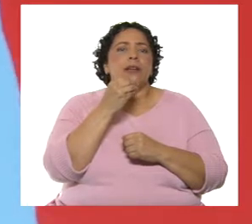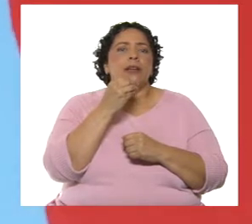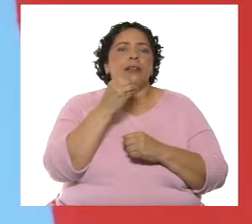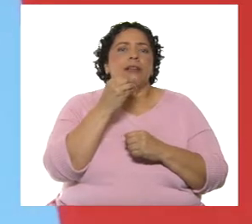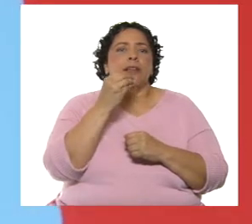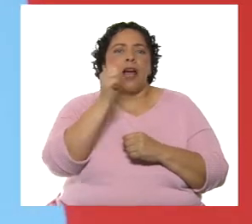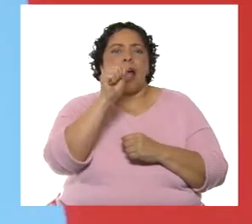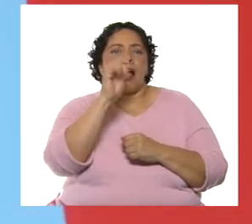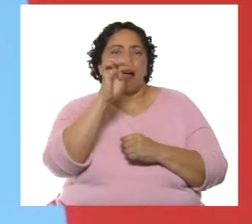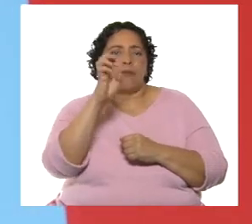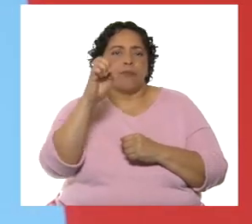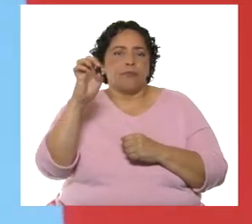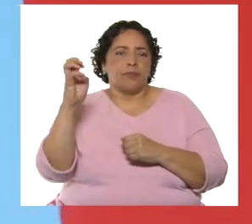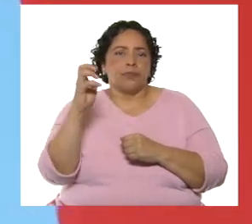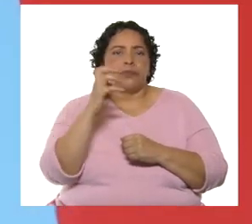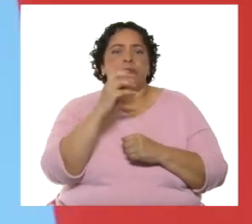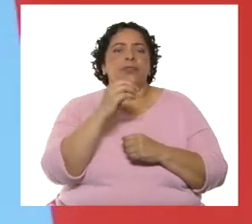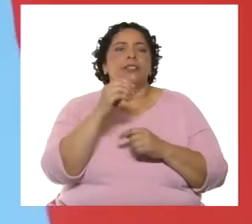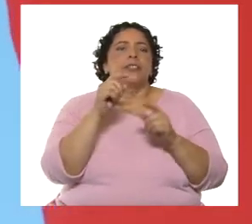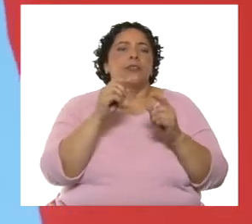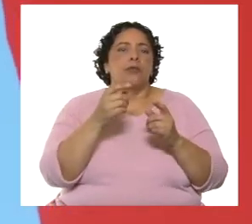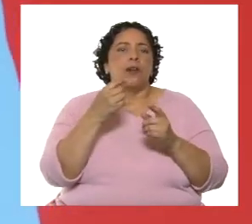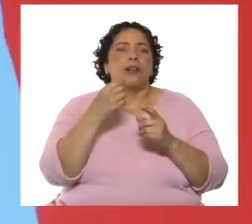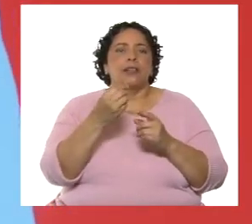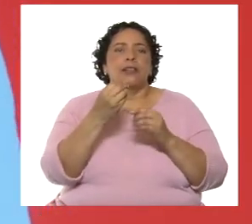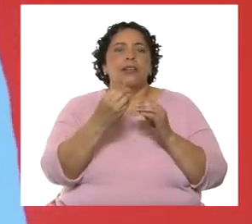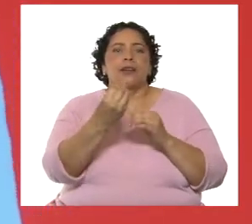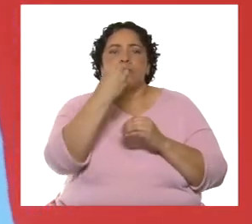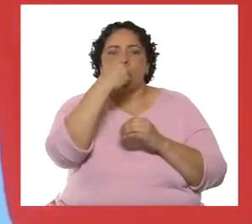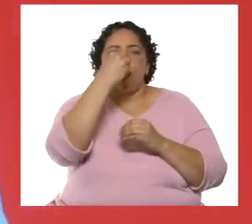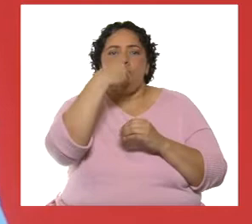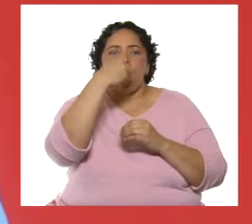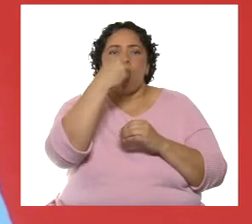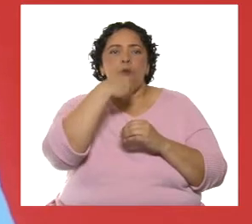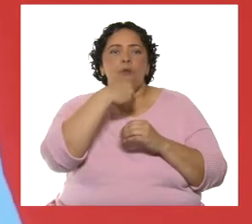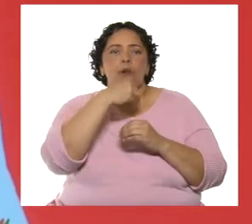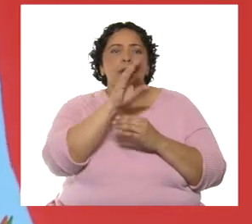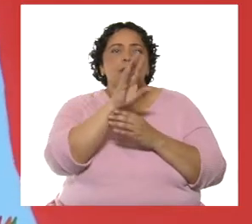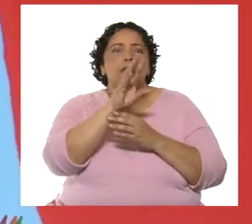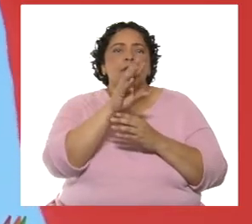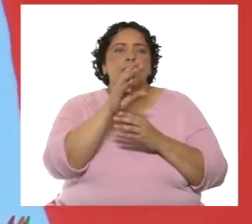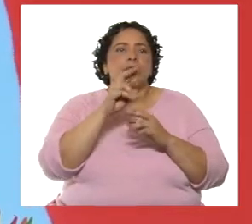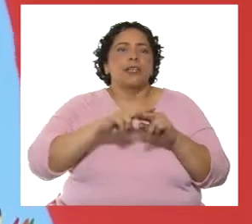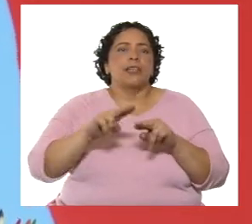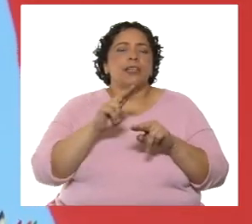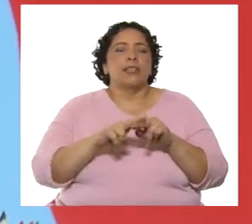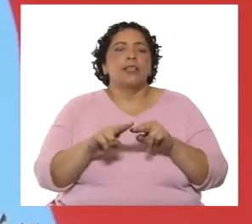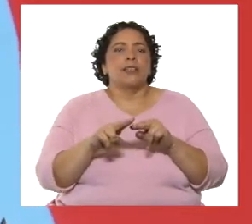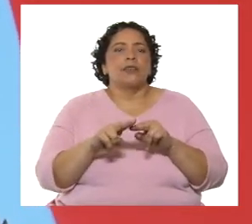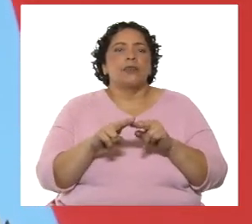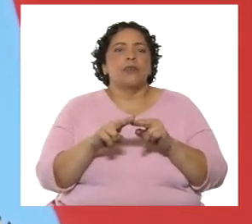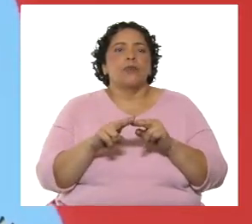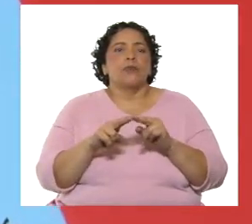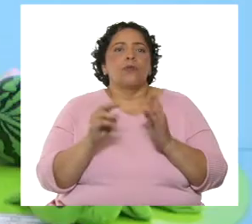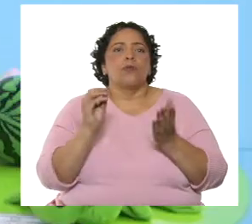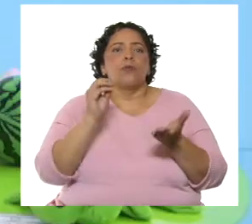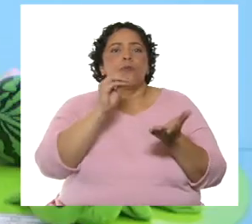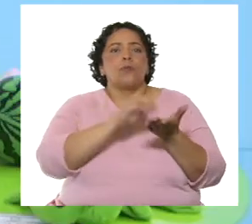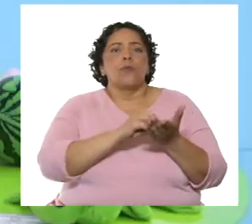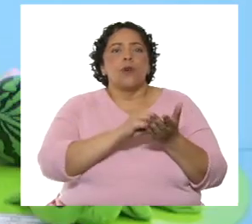letras. Vamos a tener aquí las letras y la rana se va a comer la letra donde el niño introduzca